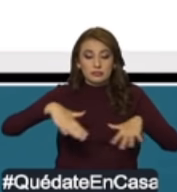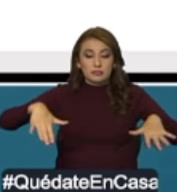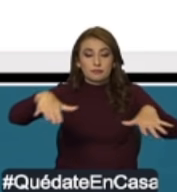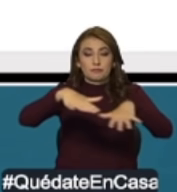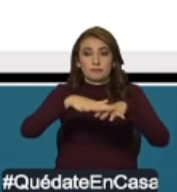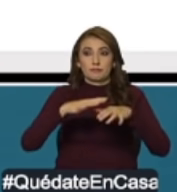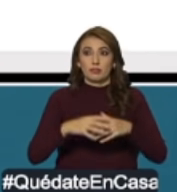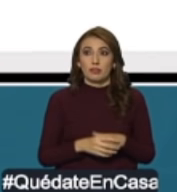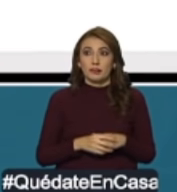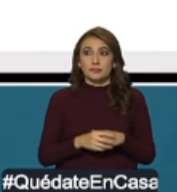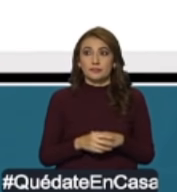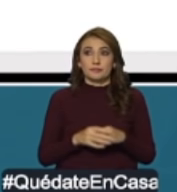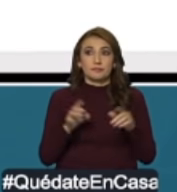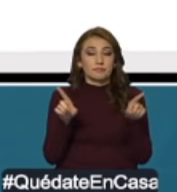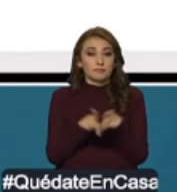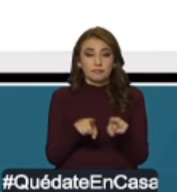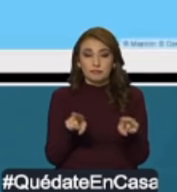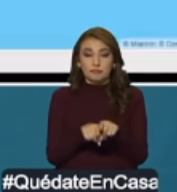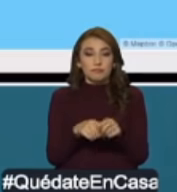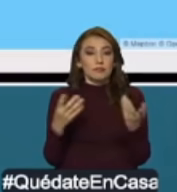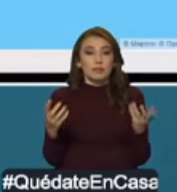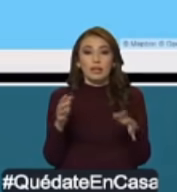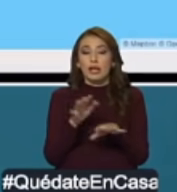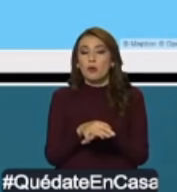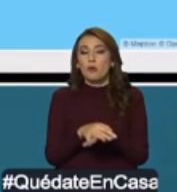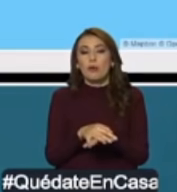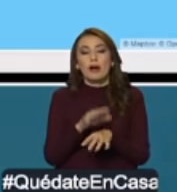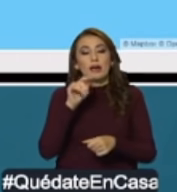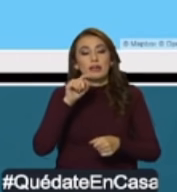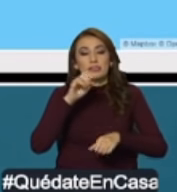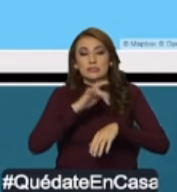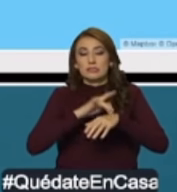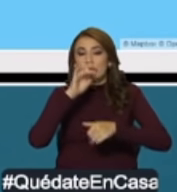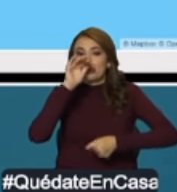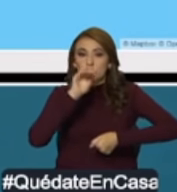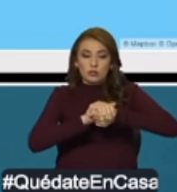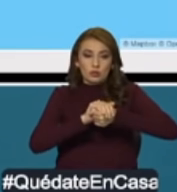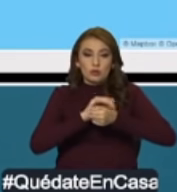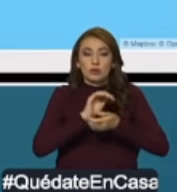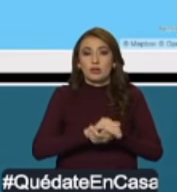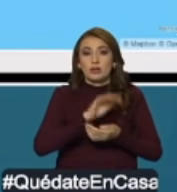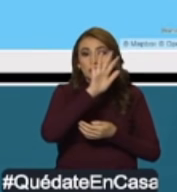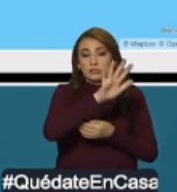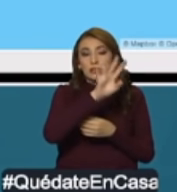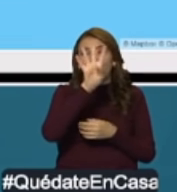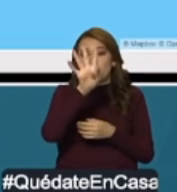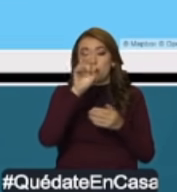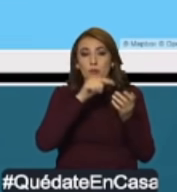jurisdicciones frente a esto. La misma situación tenemos frente al toque de queda que hemos recibido hasta el momento